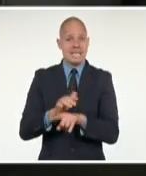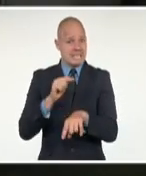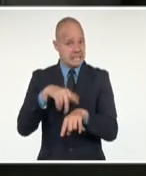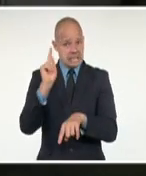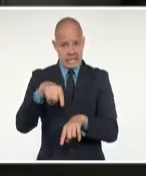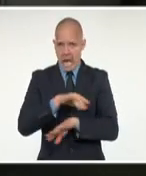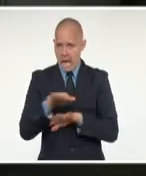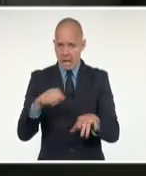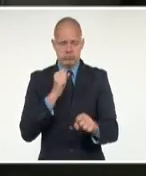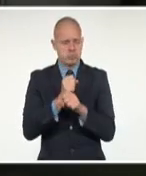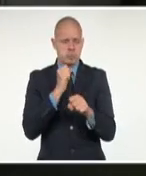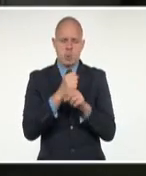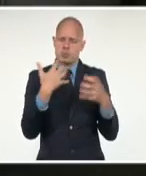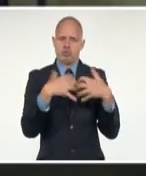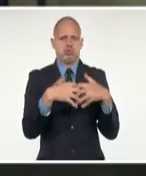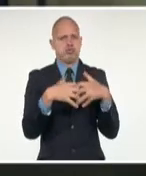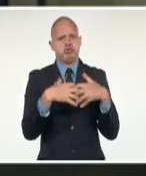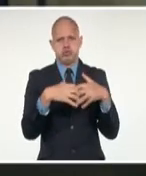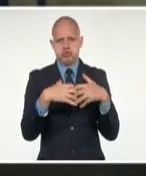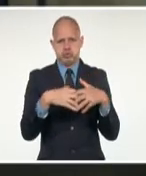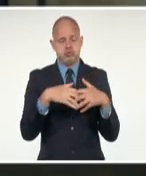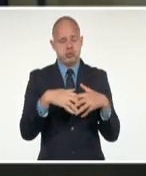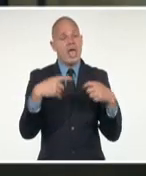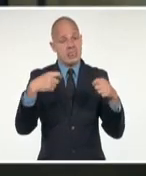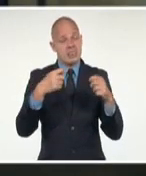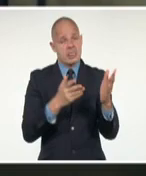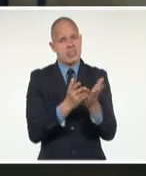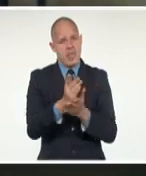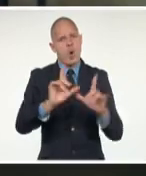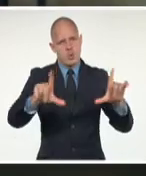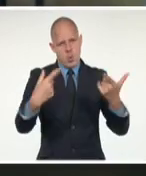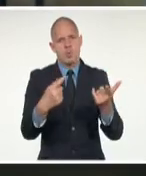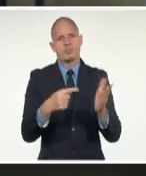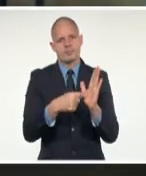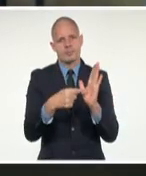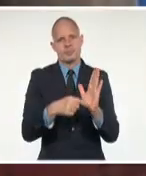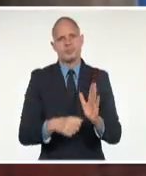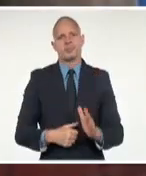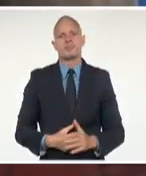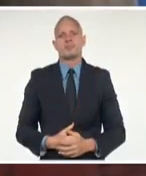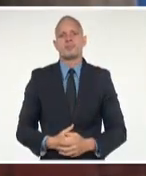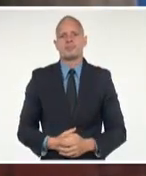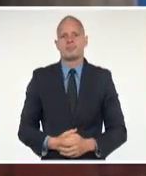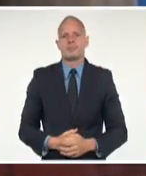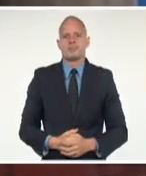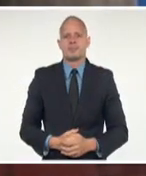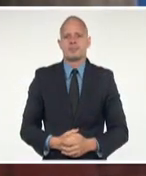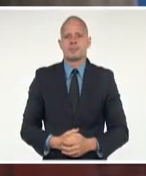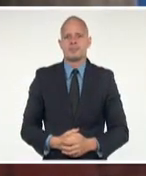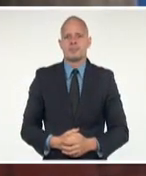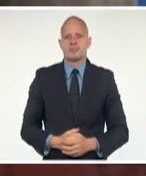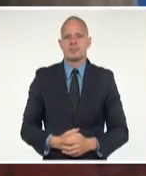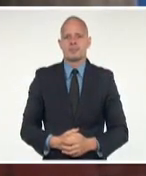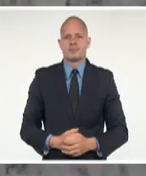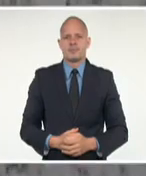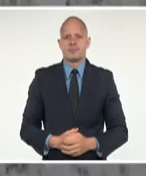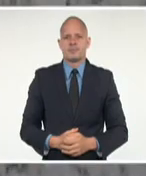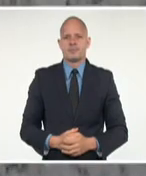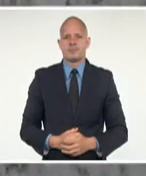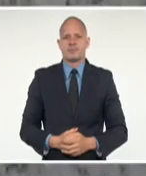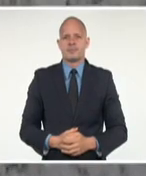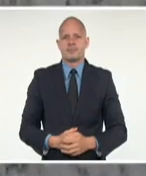con sus compromisos con la industria en mayabeque en marjah negra tapan es bello y los cerramos sistema informativo de la televisión